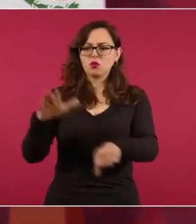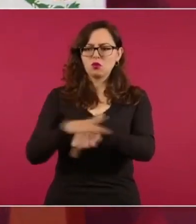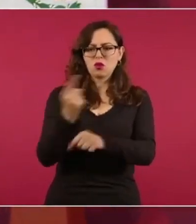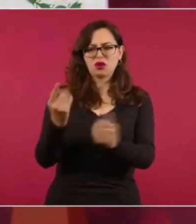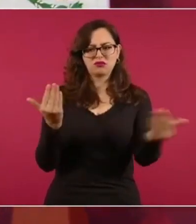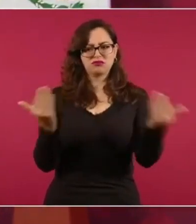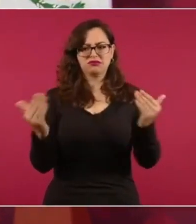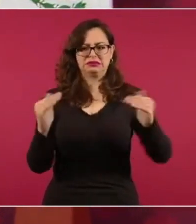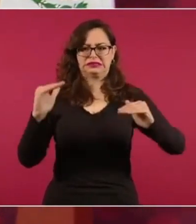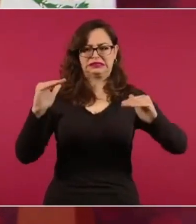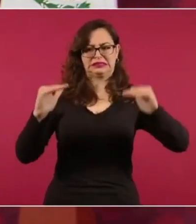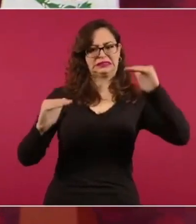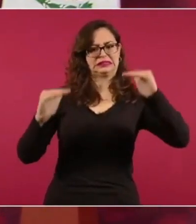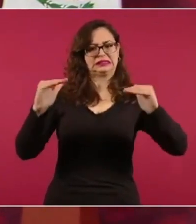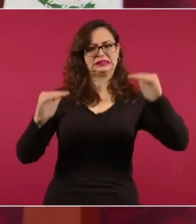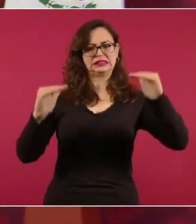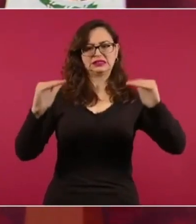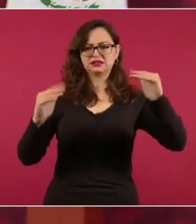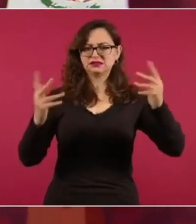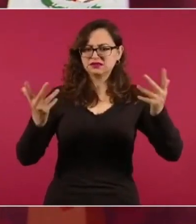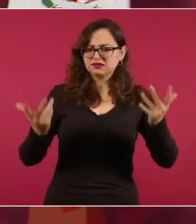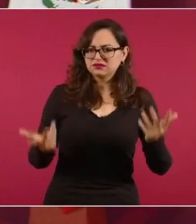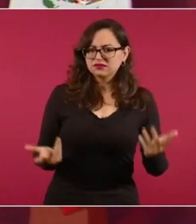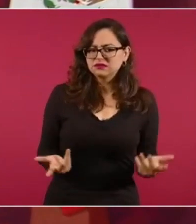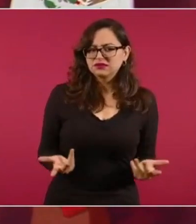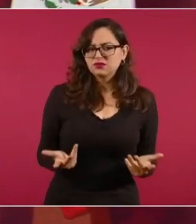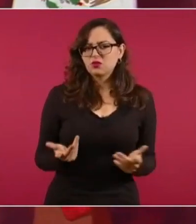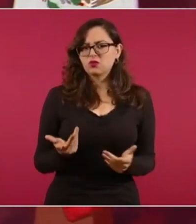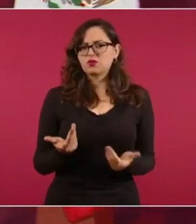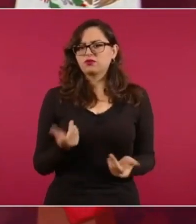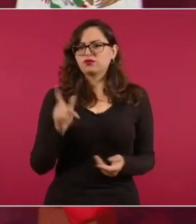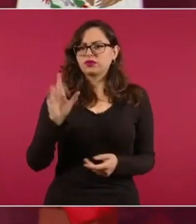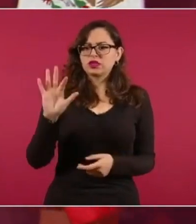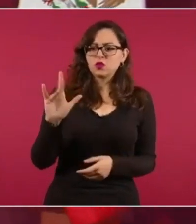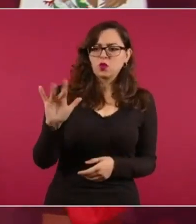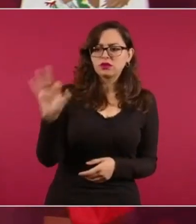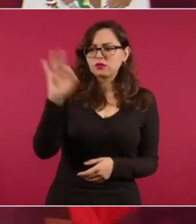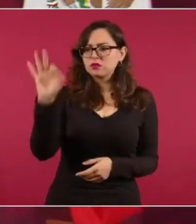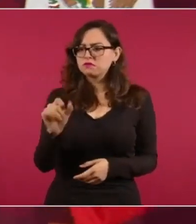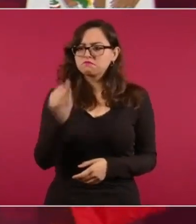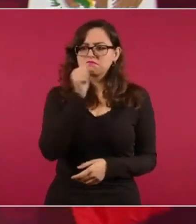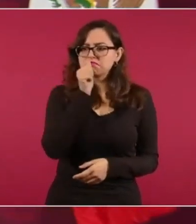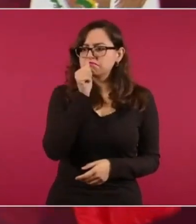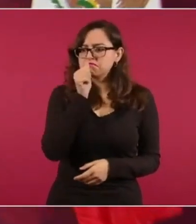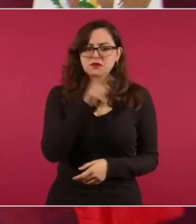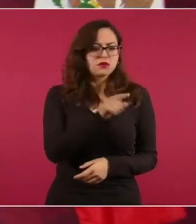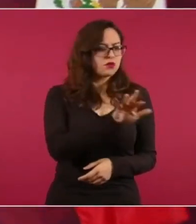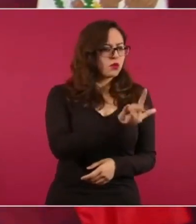un candidato no obtiene más del 50%,